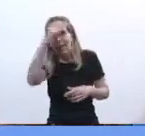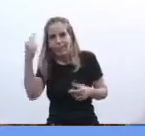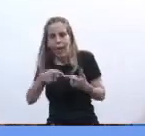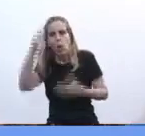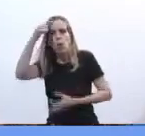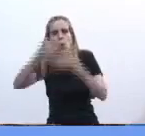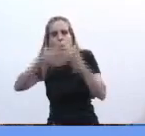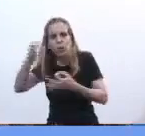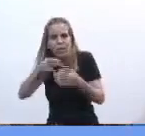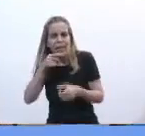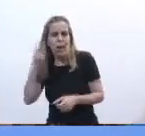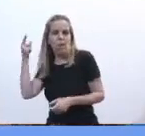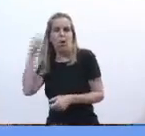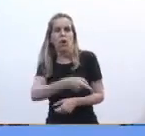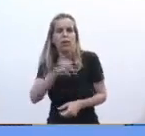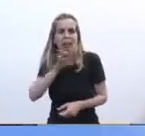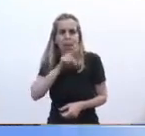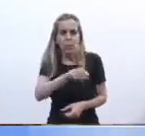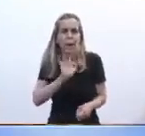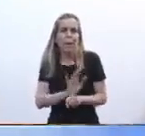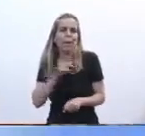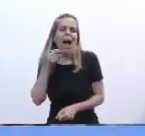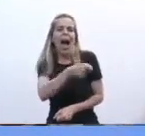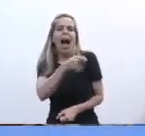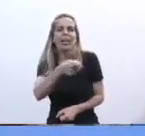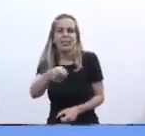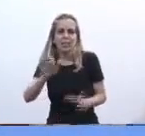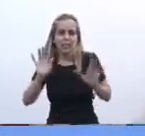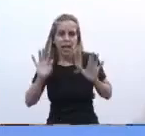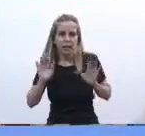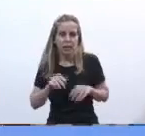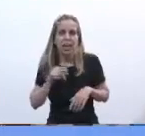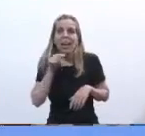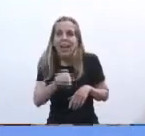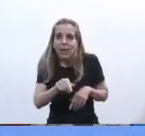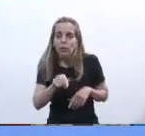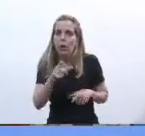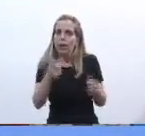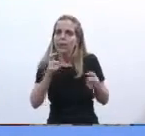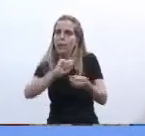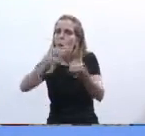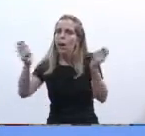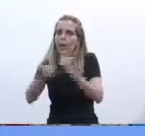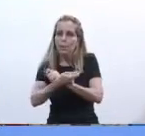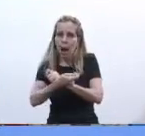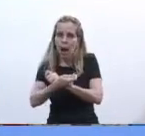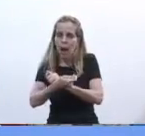argentino como asesinas esto es lo que venimos a cambiar